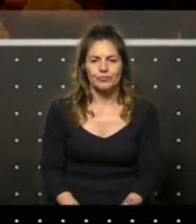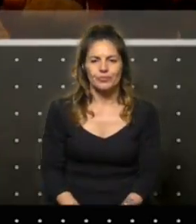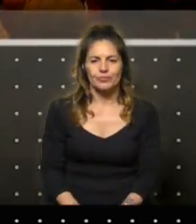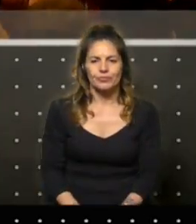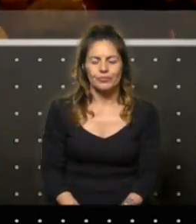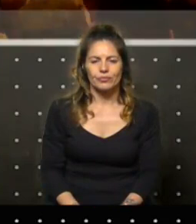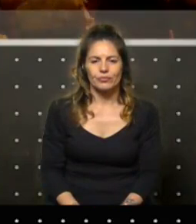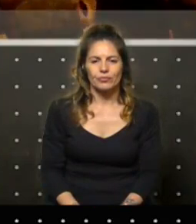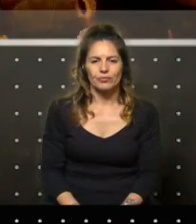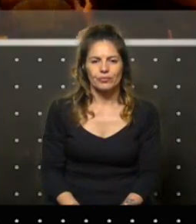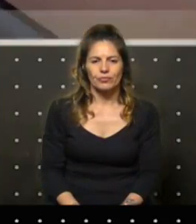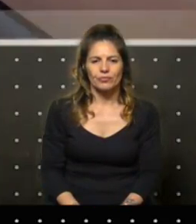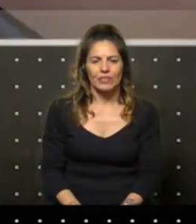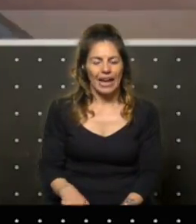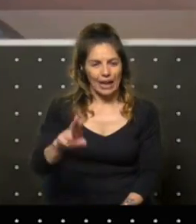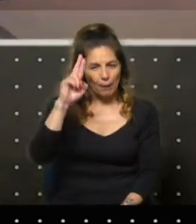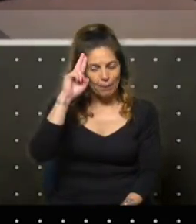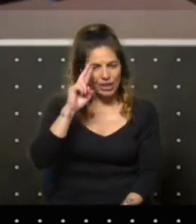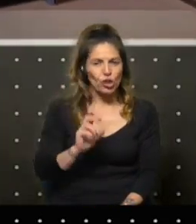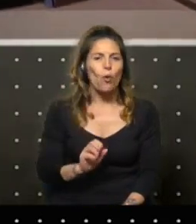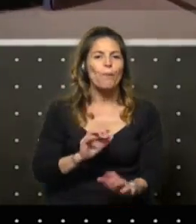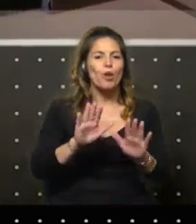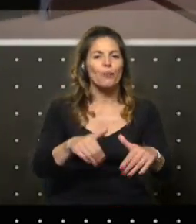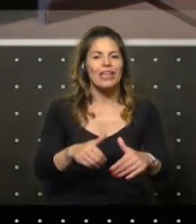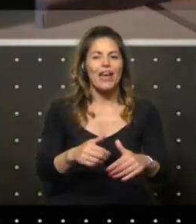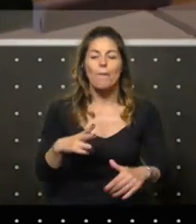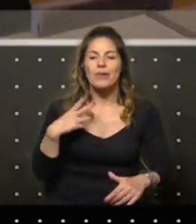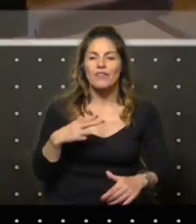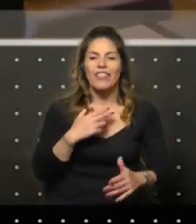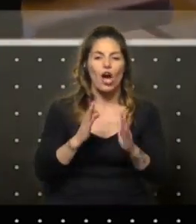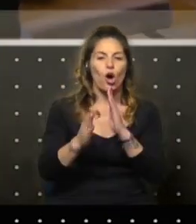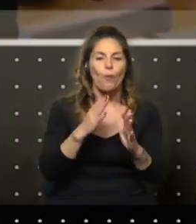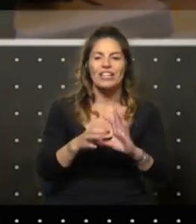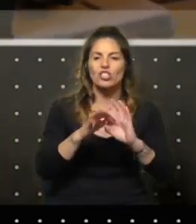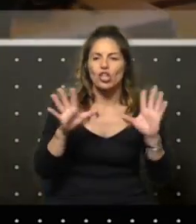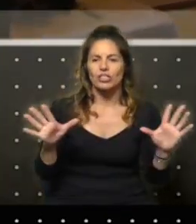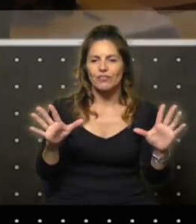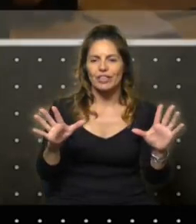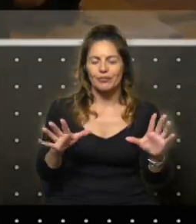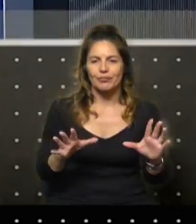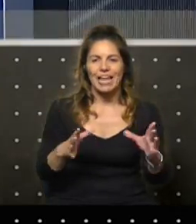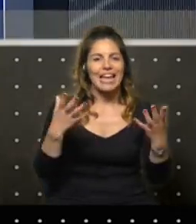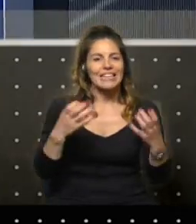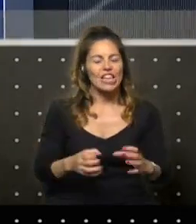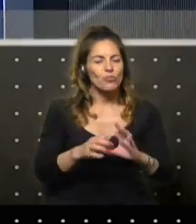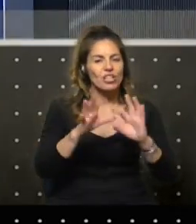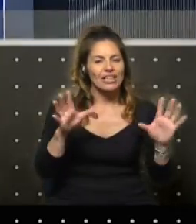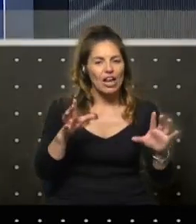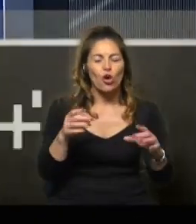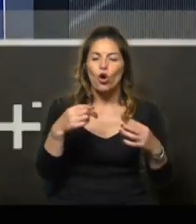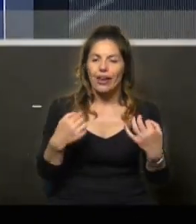tomado respeto a la propiedad privada y comercio libre quiero ser muy claro con